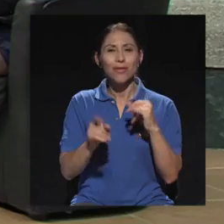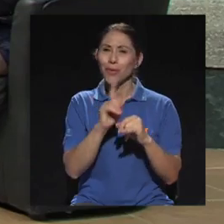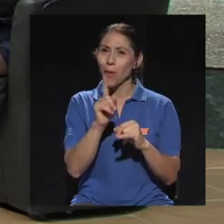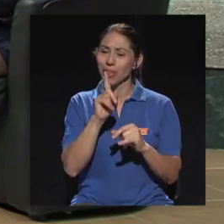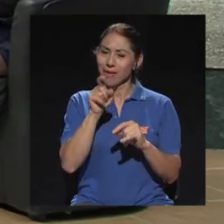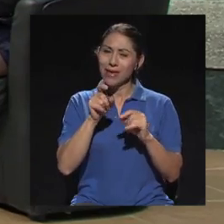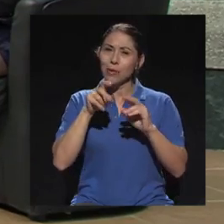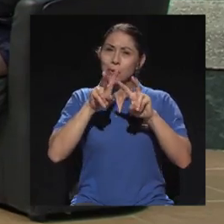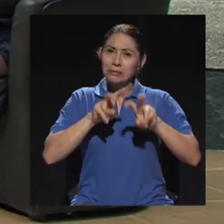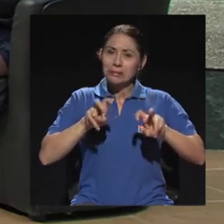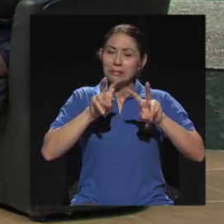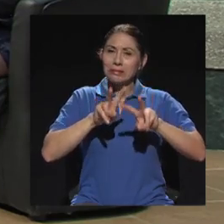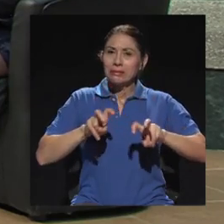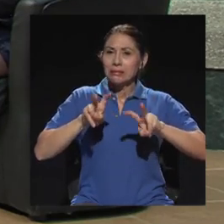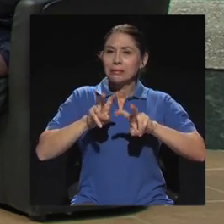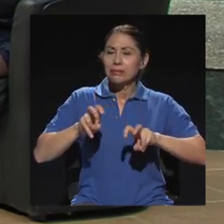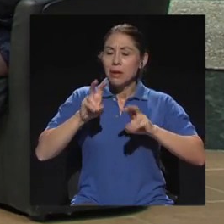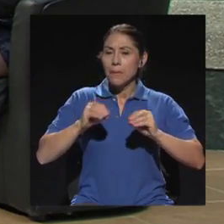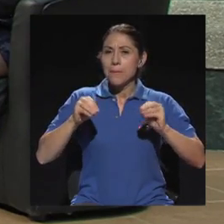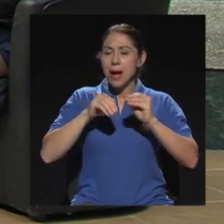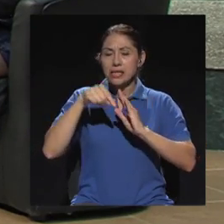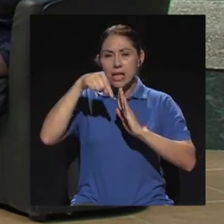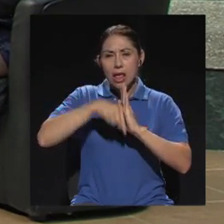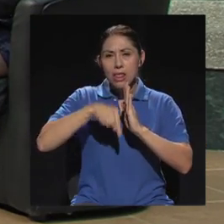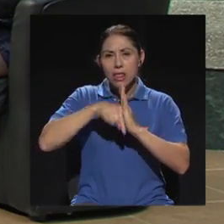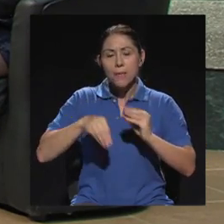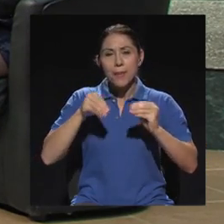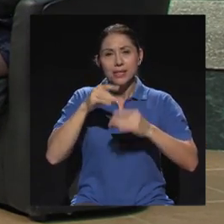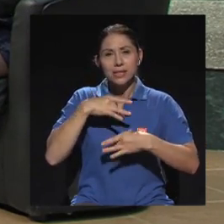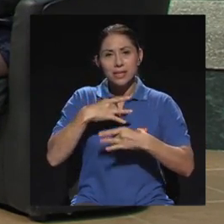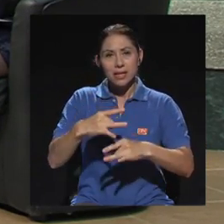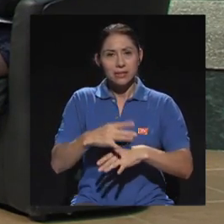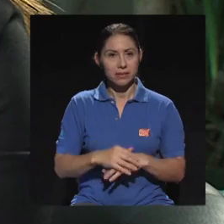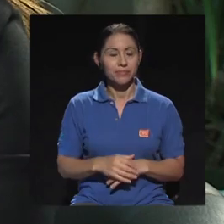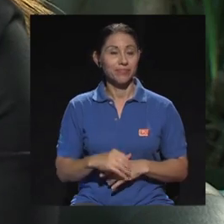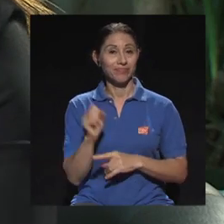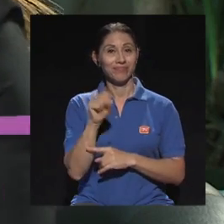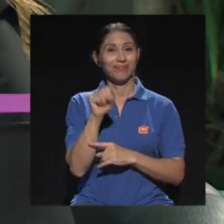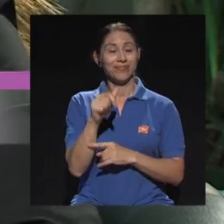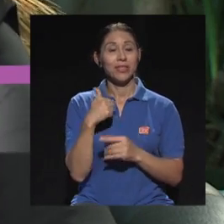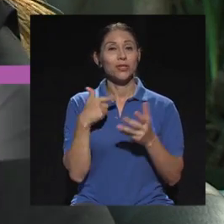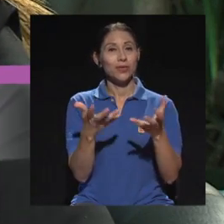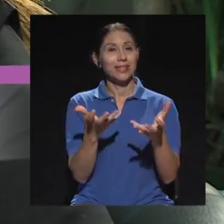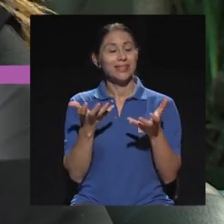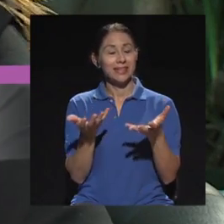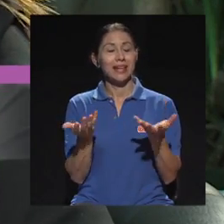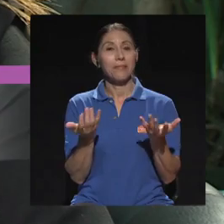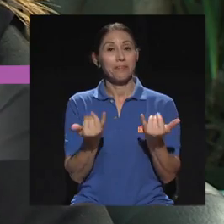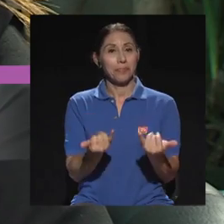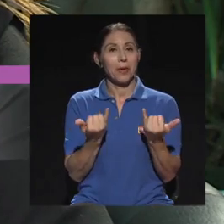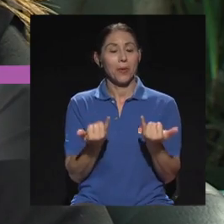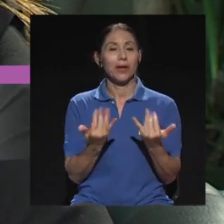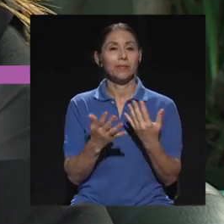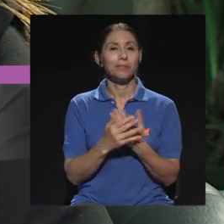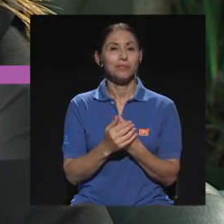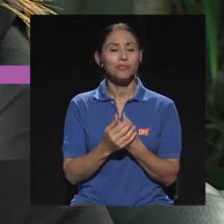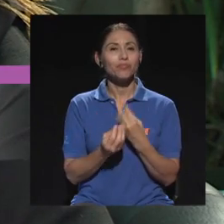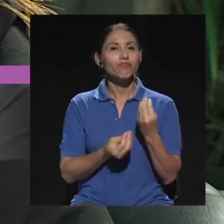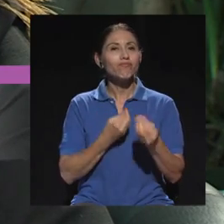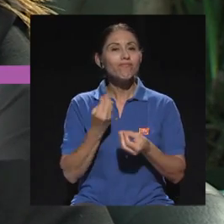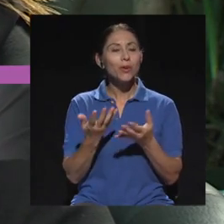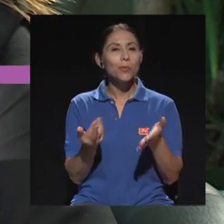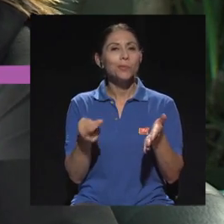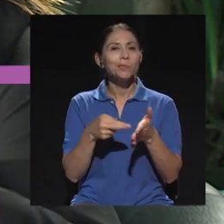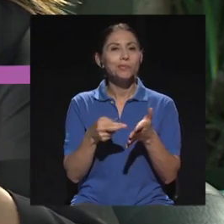bien es un tema que cada día pues más interés genera en las personas. Y es que sí, yo quisiera tal vez retomar, Natalia, en este momento,